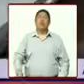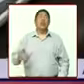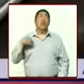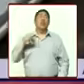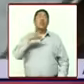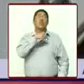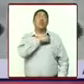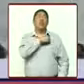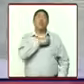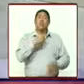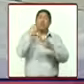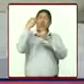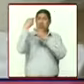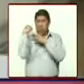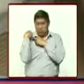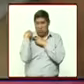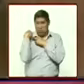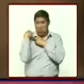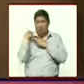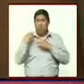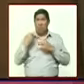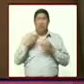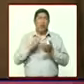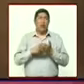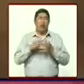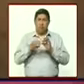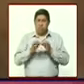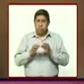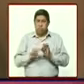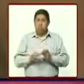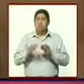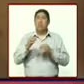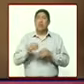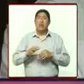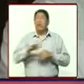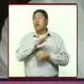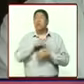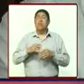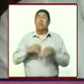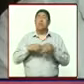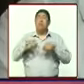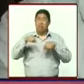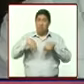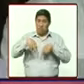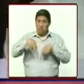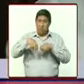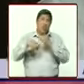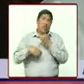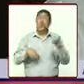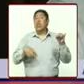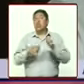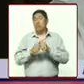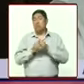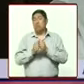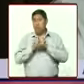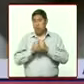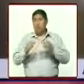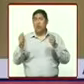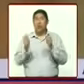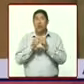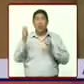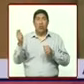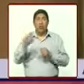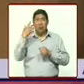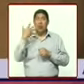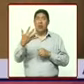Nosotros vamos a hacernos cargo del tratamiento de la pierna izquierda, esto en una alianza siempre con